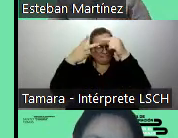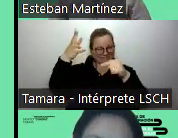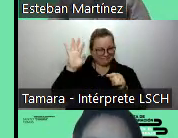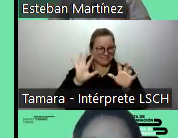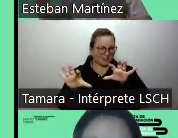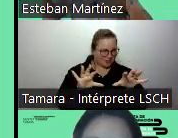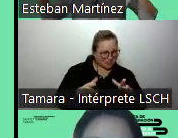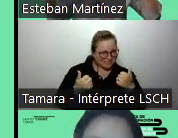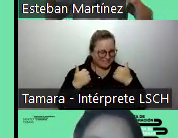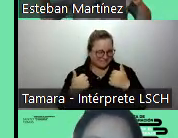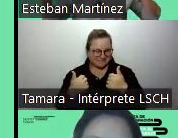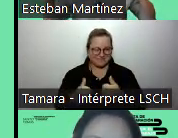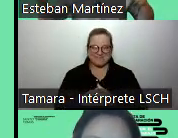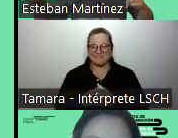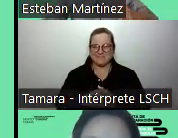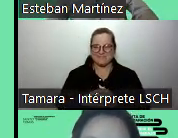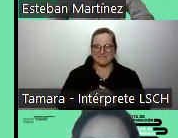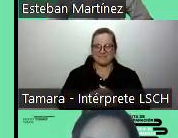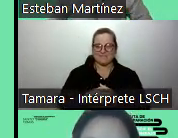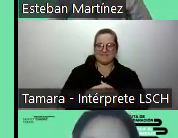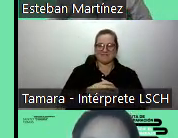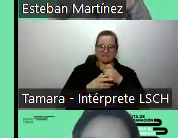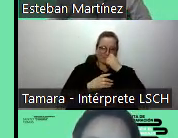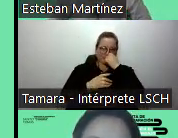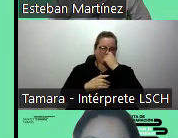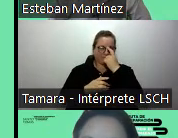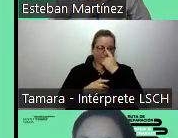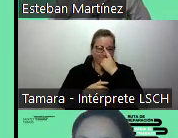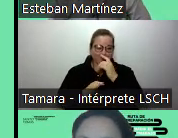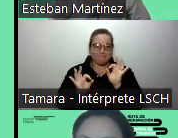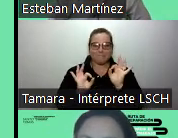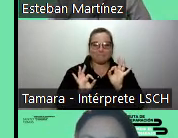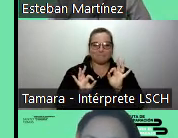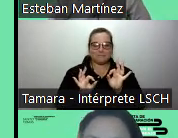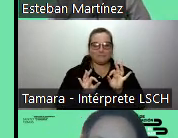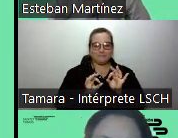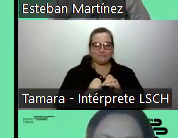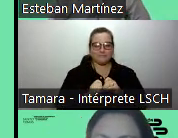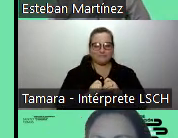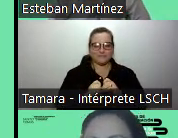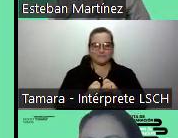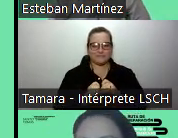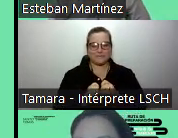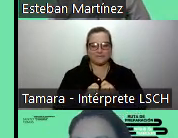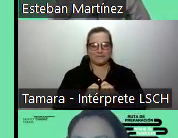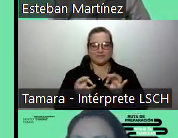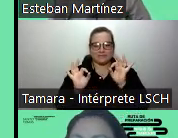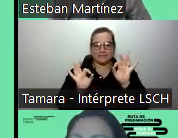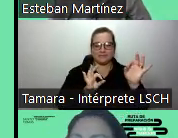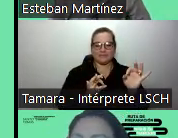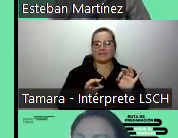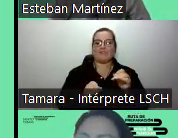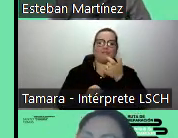efectivamente efectivamente un peño ba perfecto Así que sí una foto motivadora en el fondo una foto